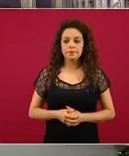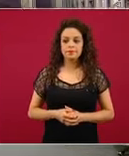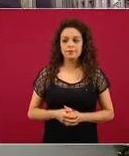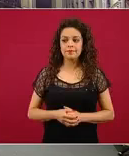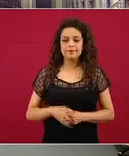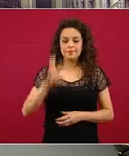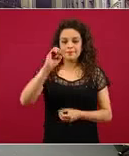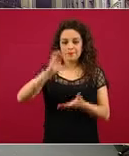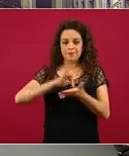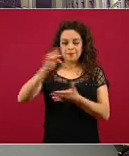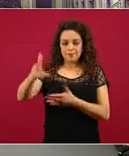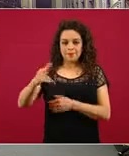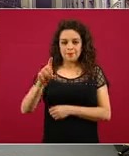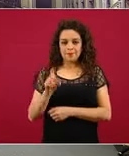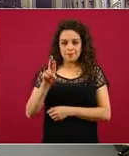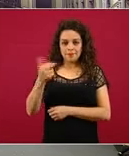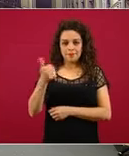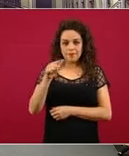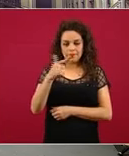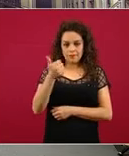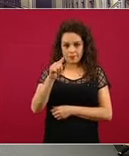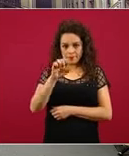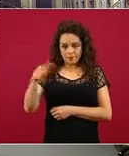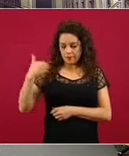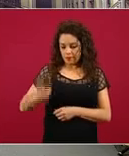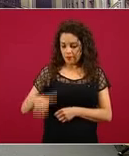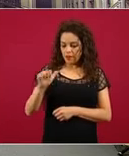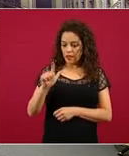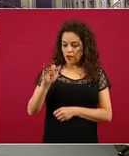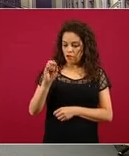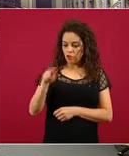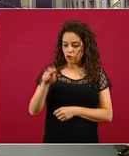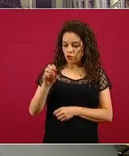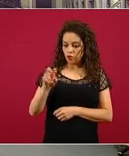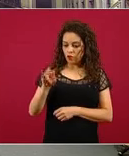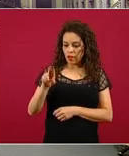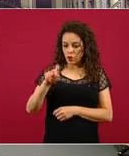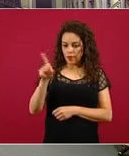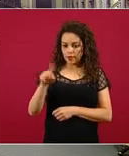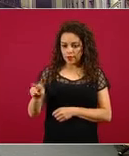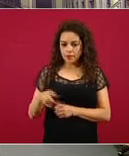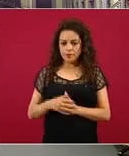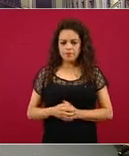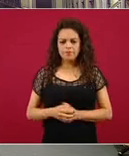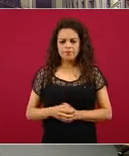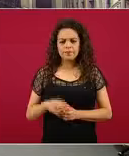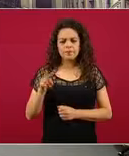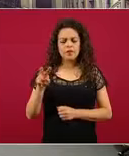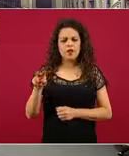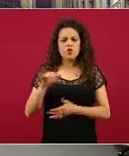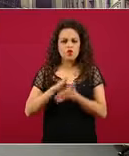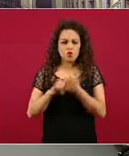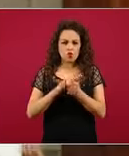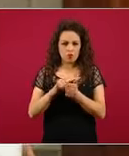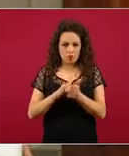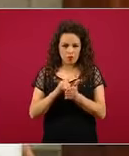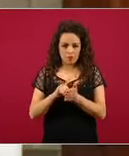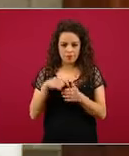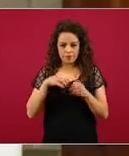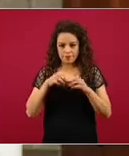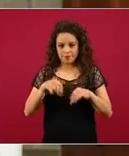Muchas gracias. Doctor Gatell, mi nombre es Alfonso Virués, de Icaria Films, Alviro de la Media en YouTube.